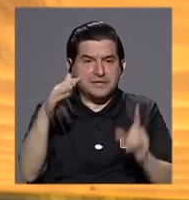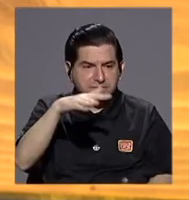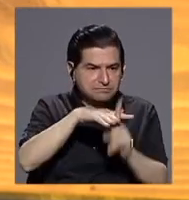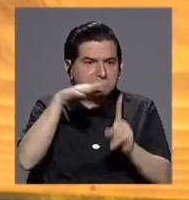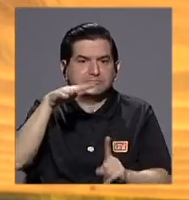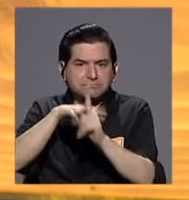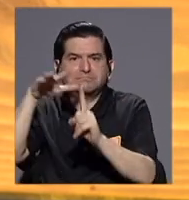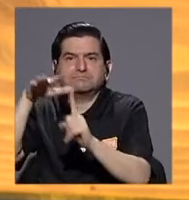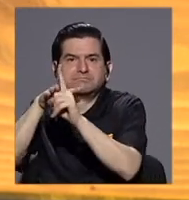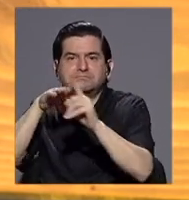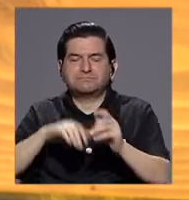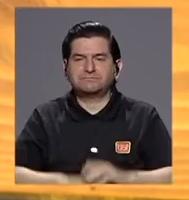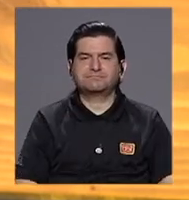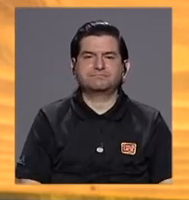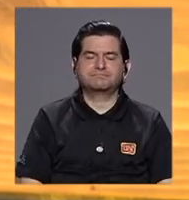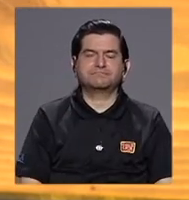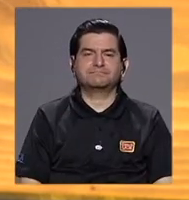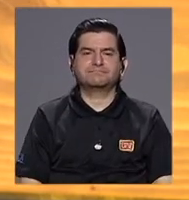abundante.